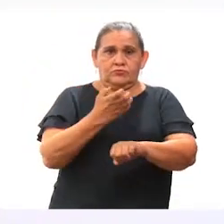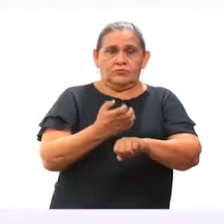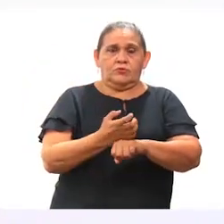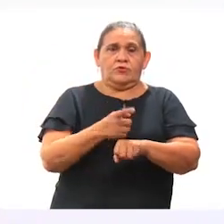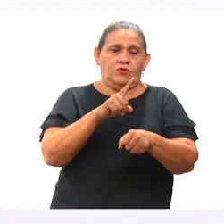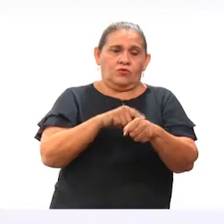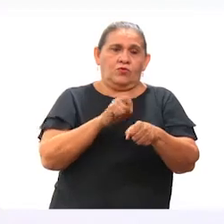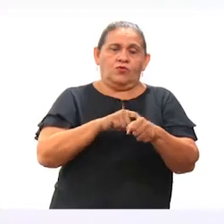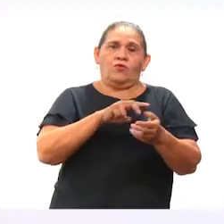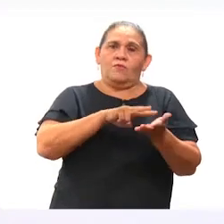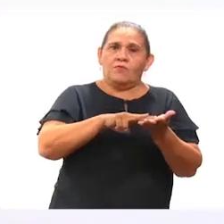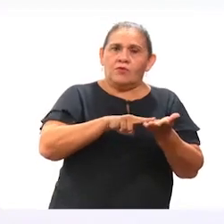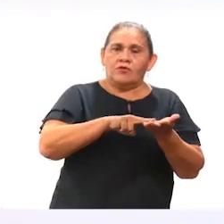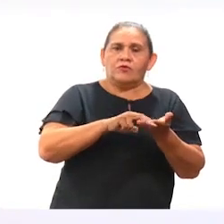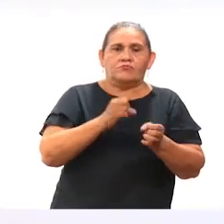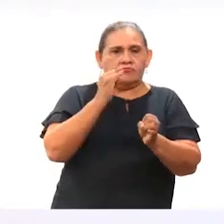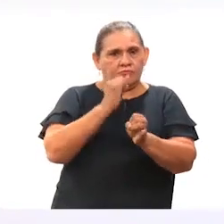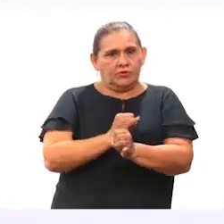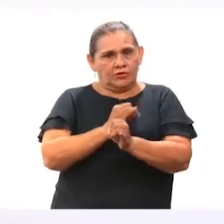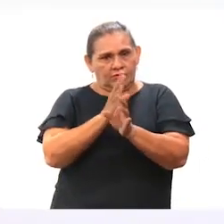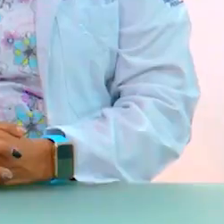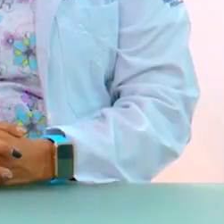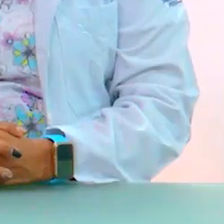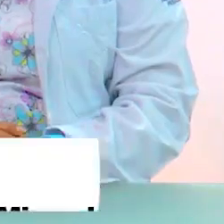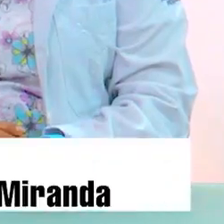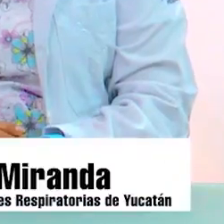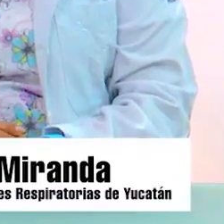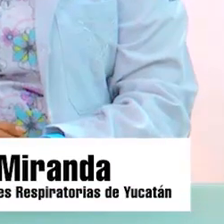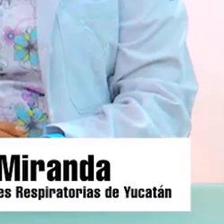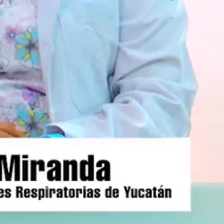marcan color verde. Ese es el informe del día de hoy, doctora.